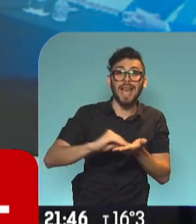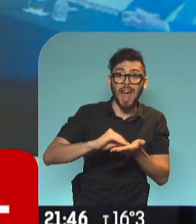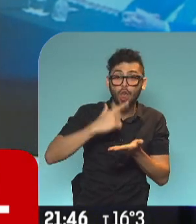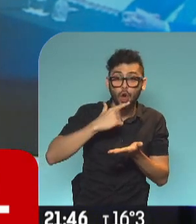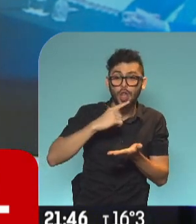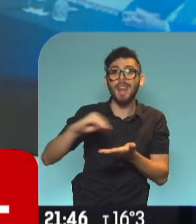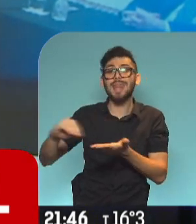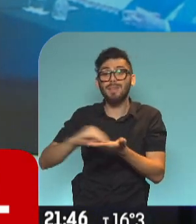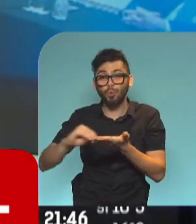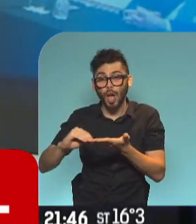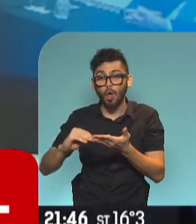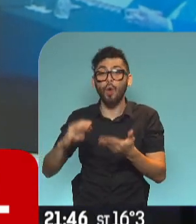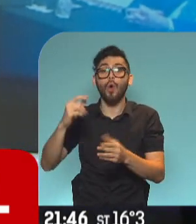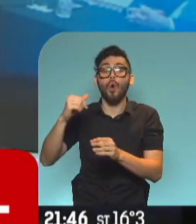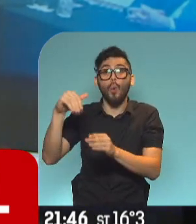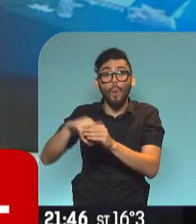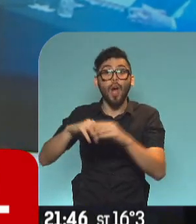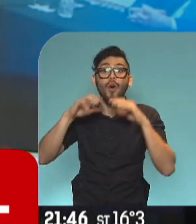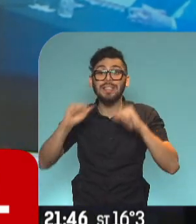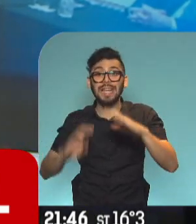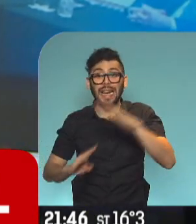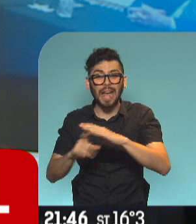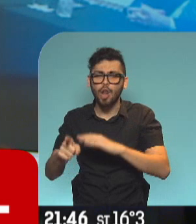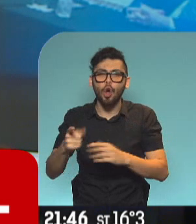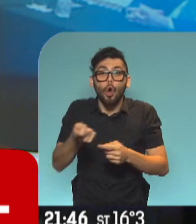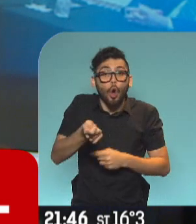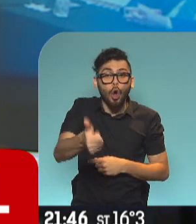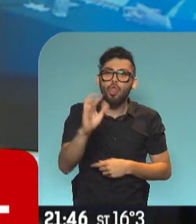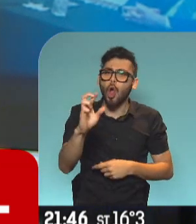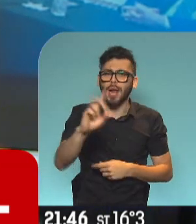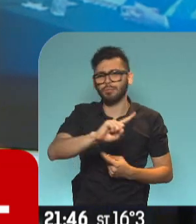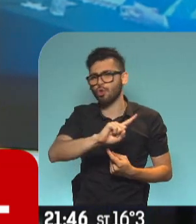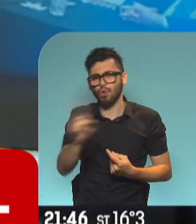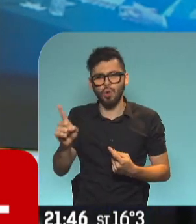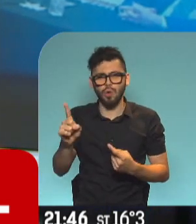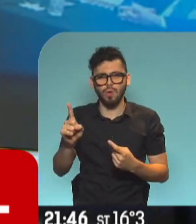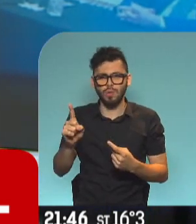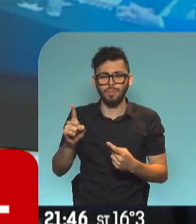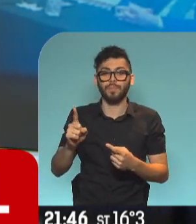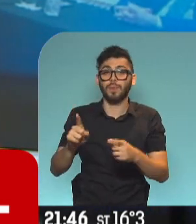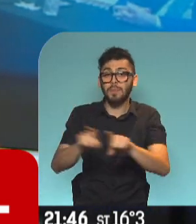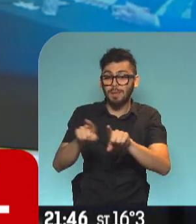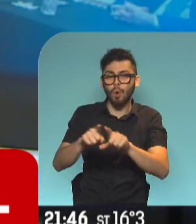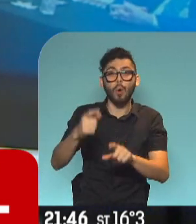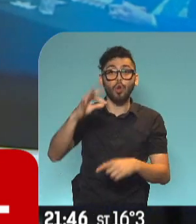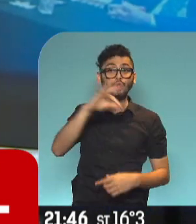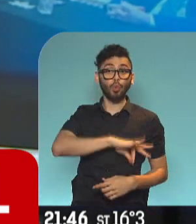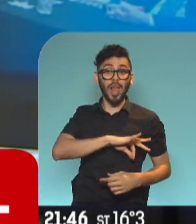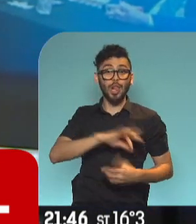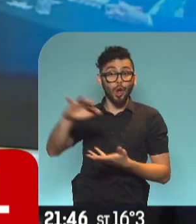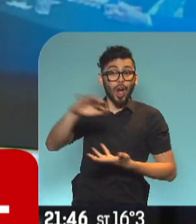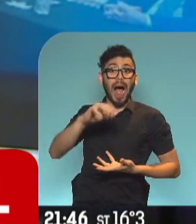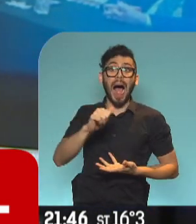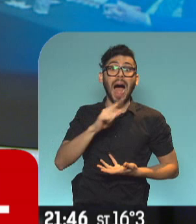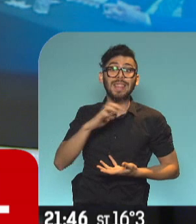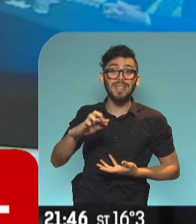de los bancos no van a poder comprar dólares, al menos de momento, así como tampoco lo van a poder hacer quienes hayan percibido el ATP. Bueno, lo mismo